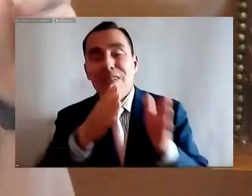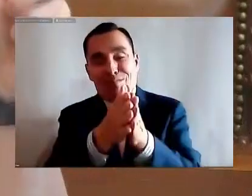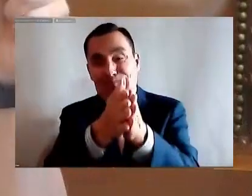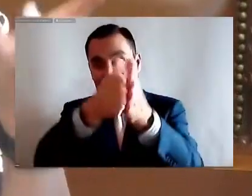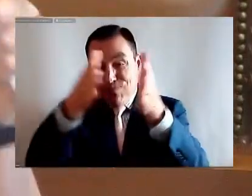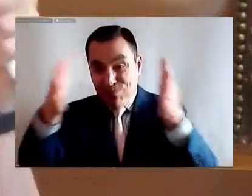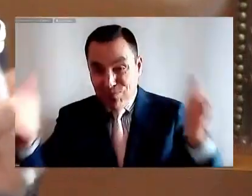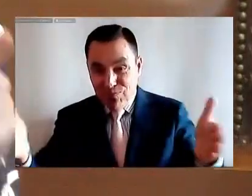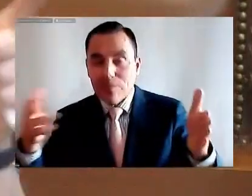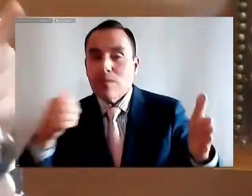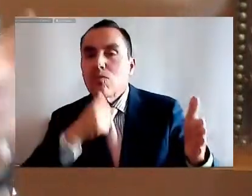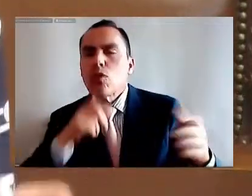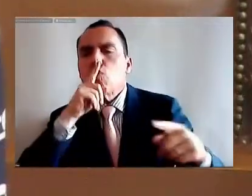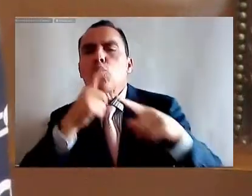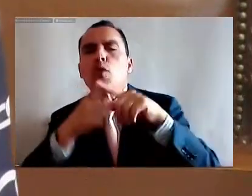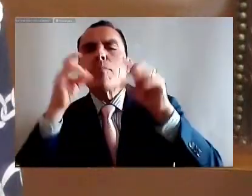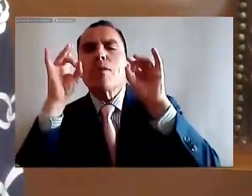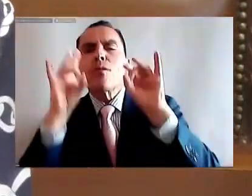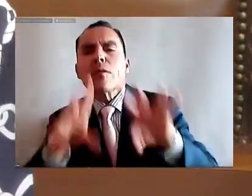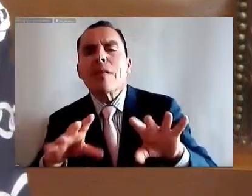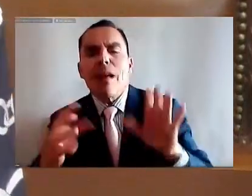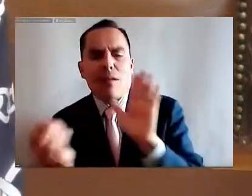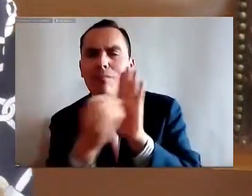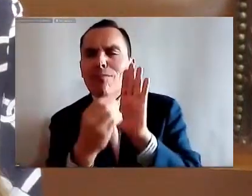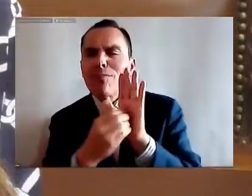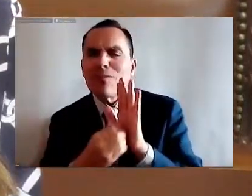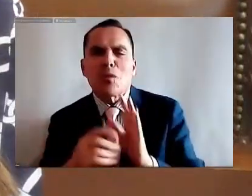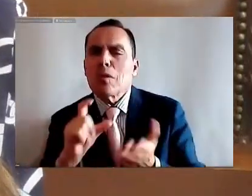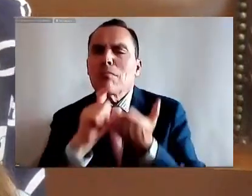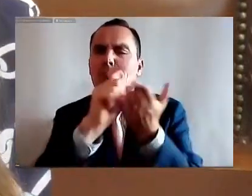ponerle nombre a lo que se está indemnizando, ¿verdad?